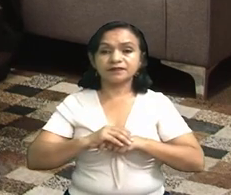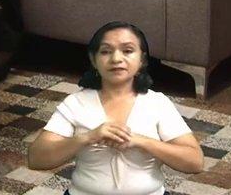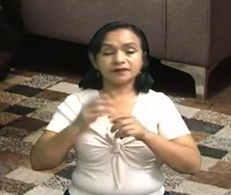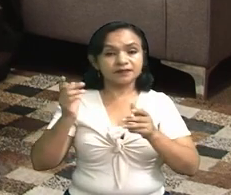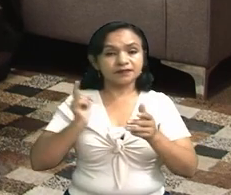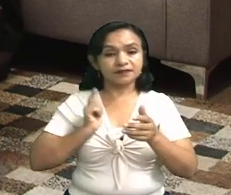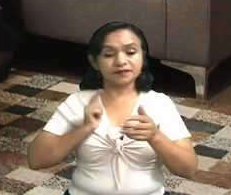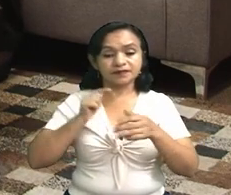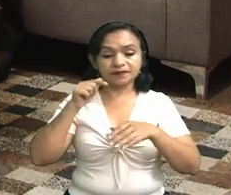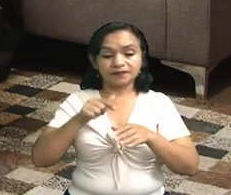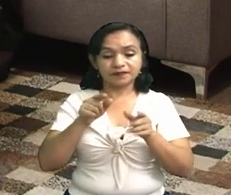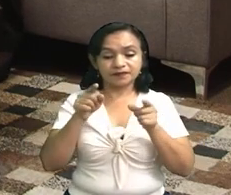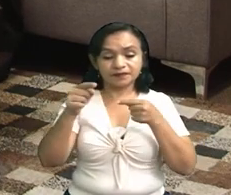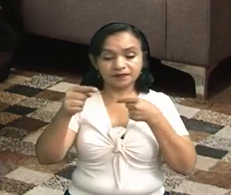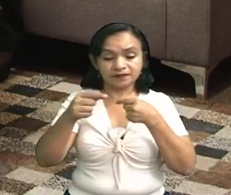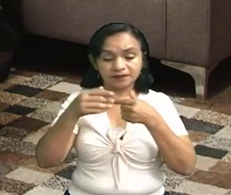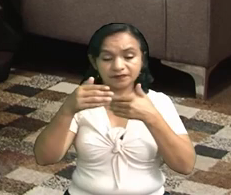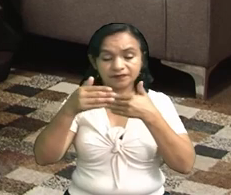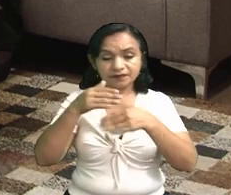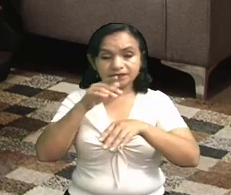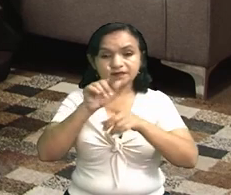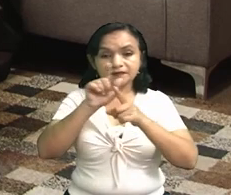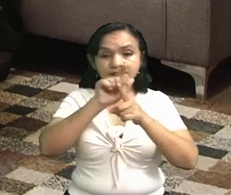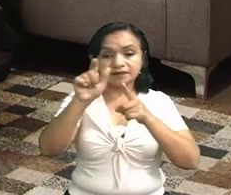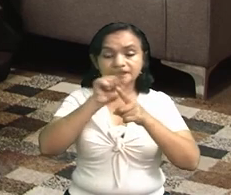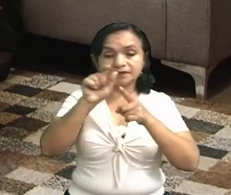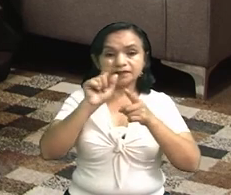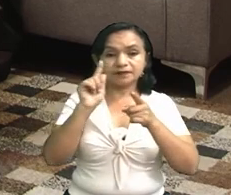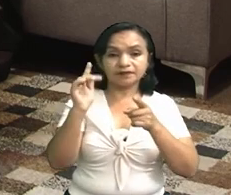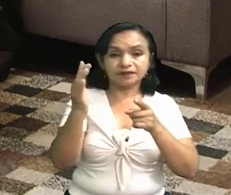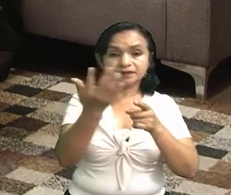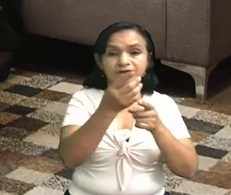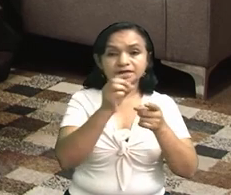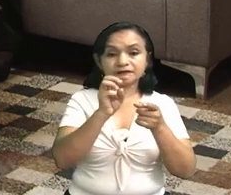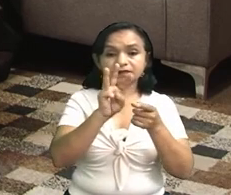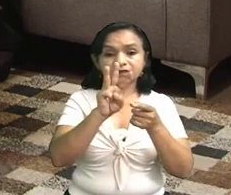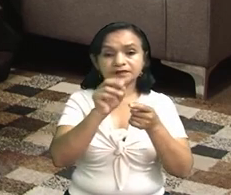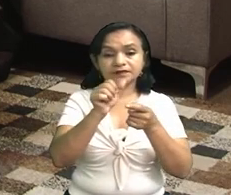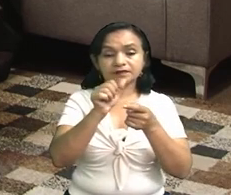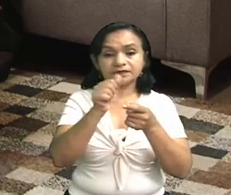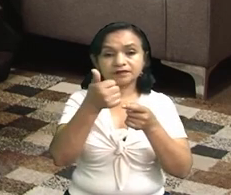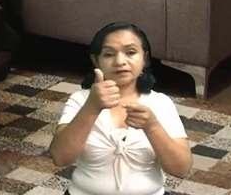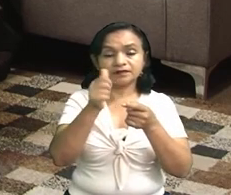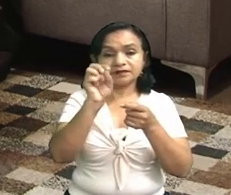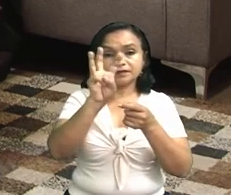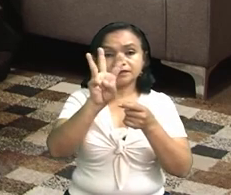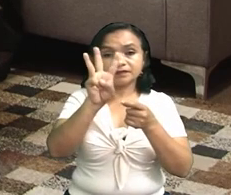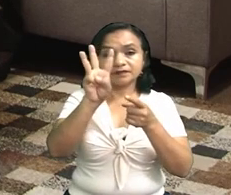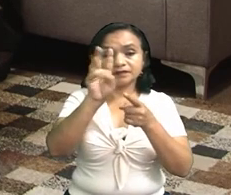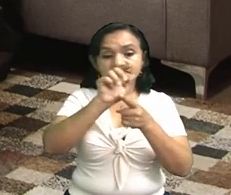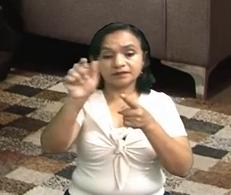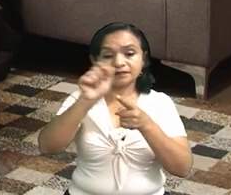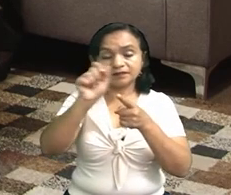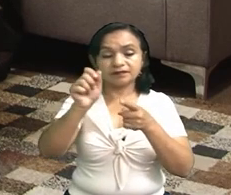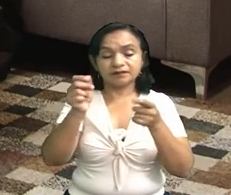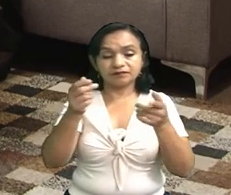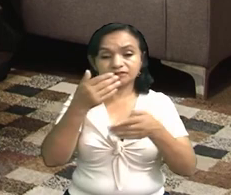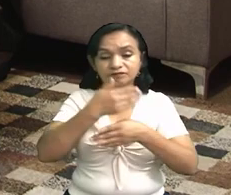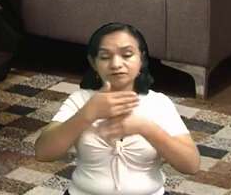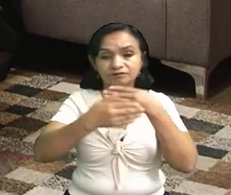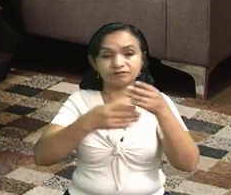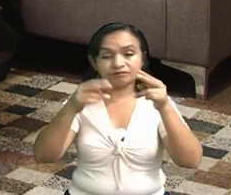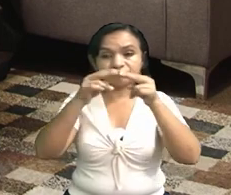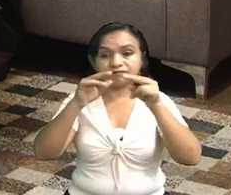plazos cortos. Por ejemplo, nosotros todo lo que es el Wi-Fi 6 lo tenemos para 3 meses. O sea, nosotros ya